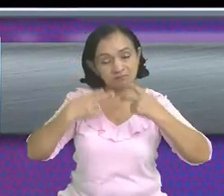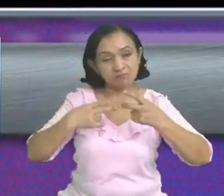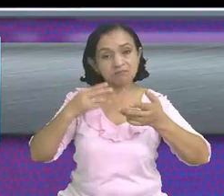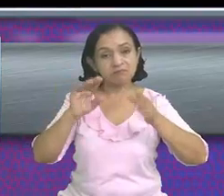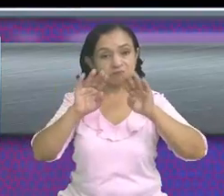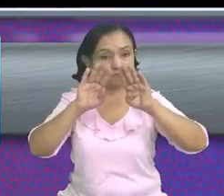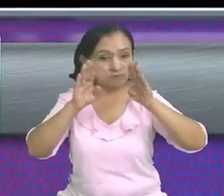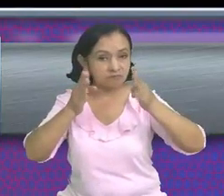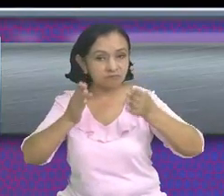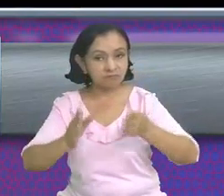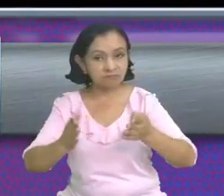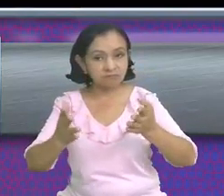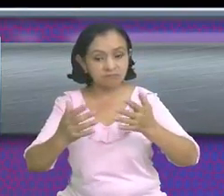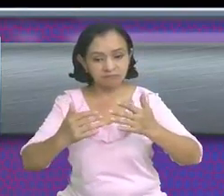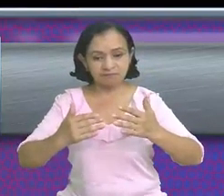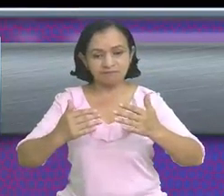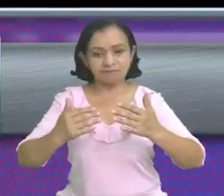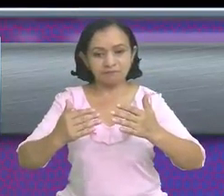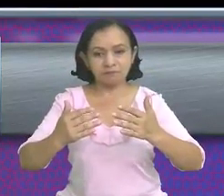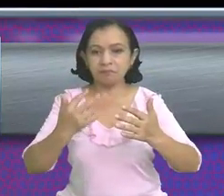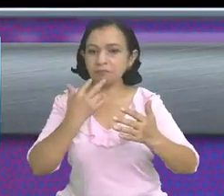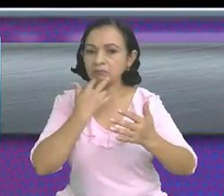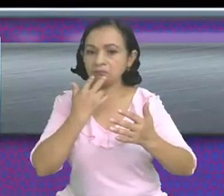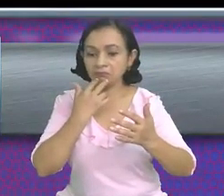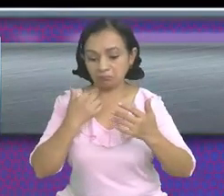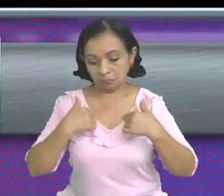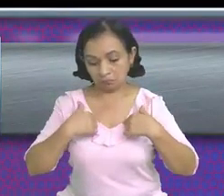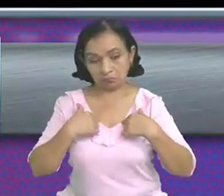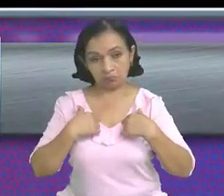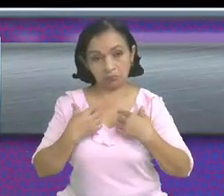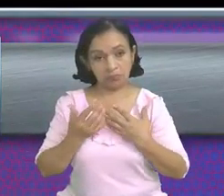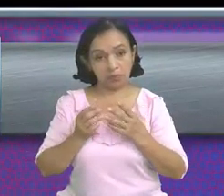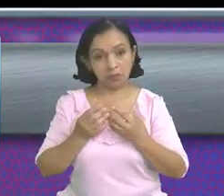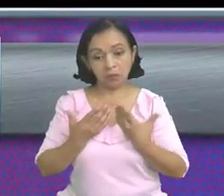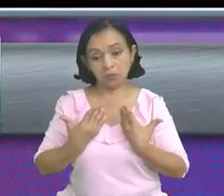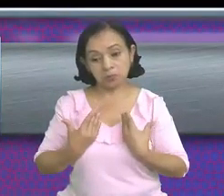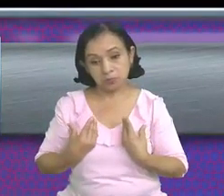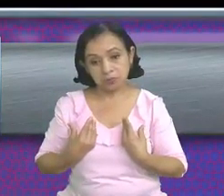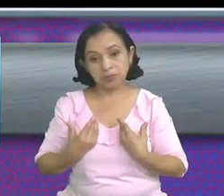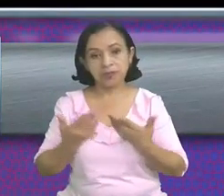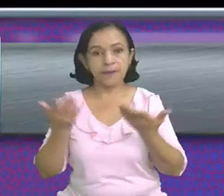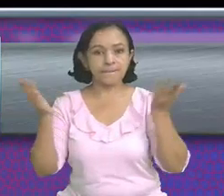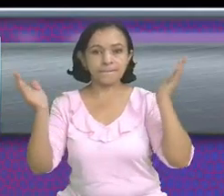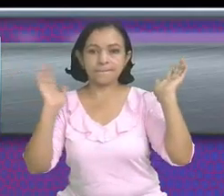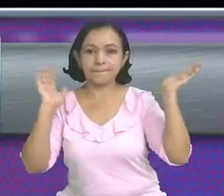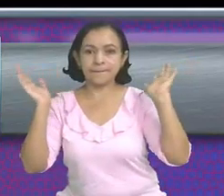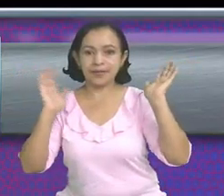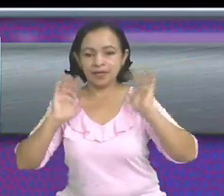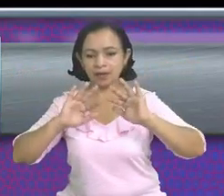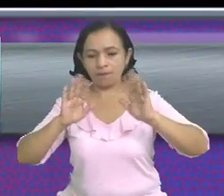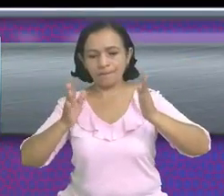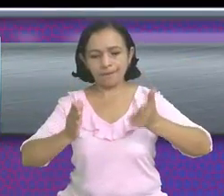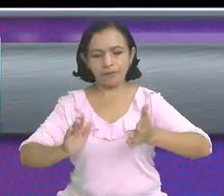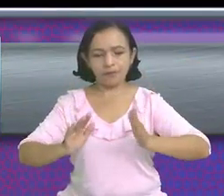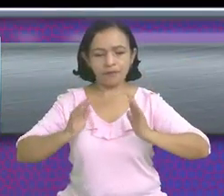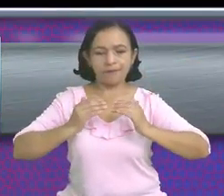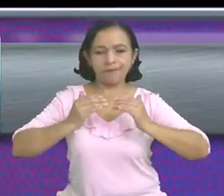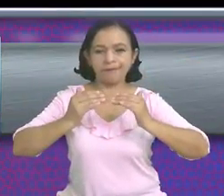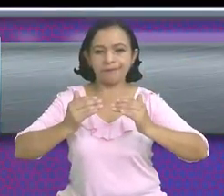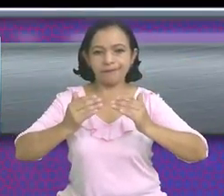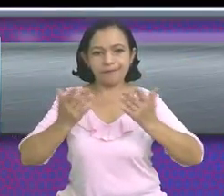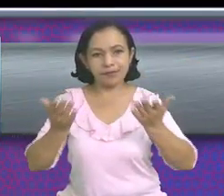las niñas querían tener más bustos y no tienen tanto, y entonces la imagen que te vende el mercado es que deberían de tener más, más apariencia,